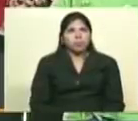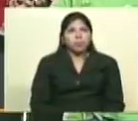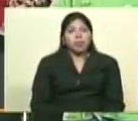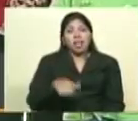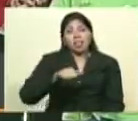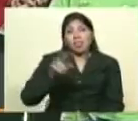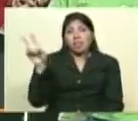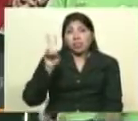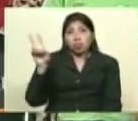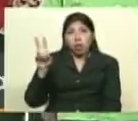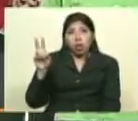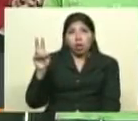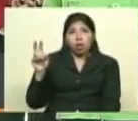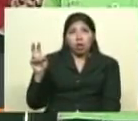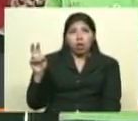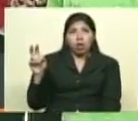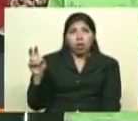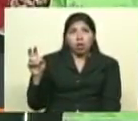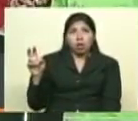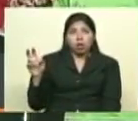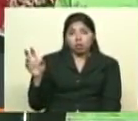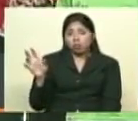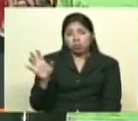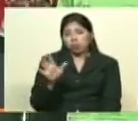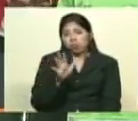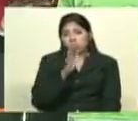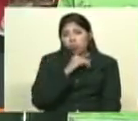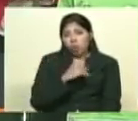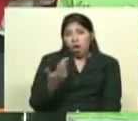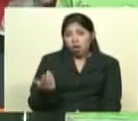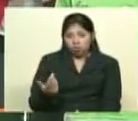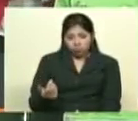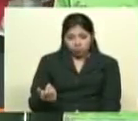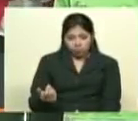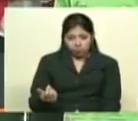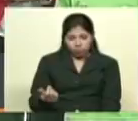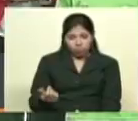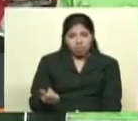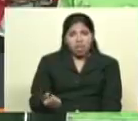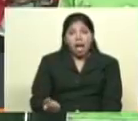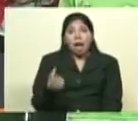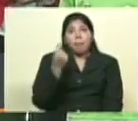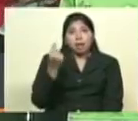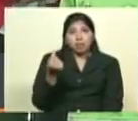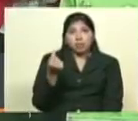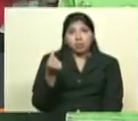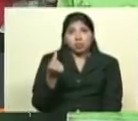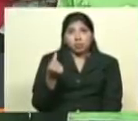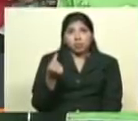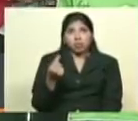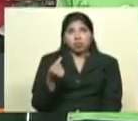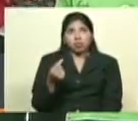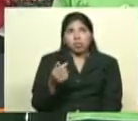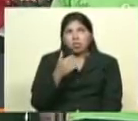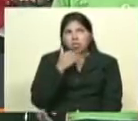Venezuela no ha sido, no es, ni será jamás amenaza para ningún pueblo del